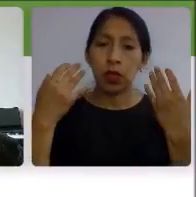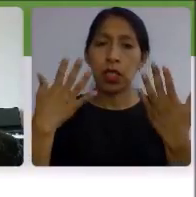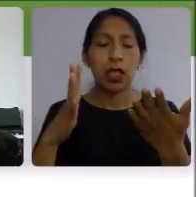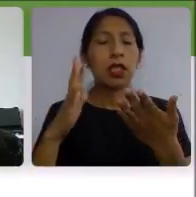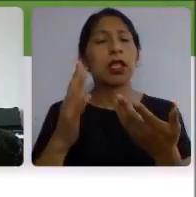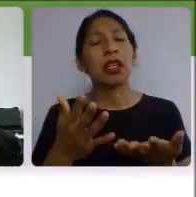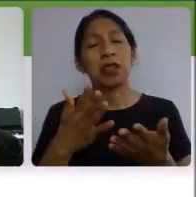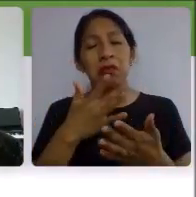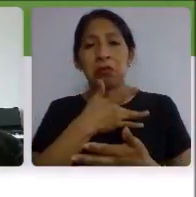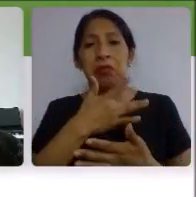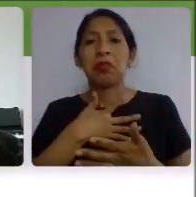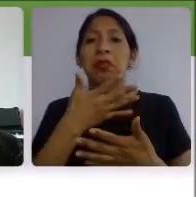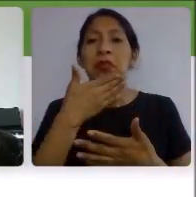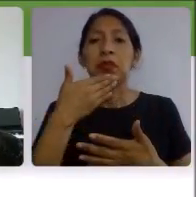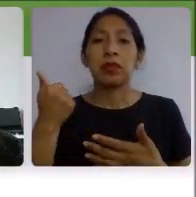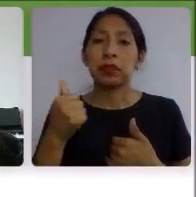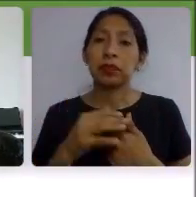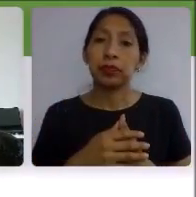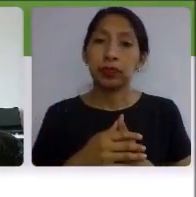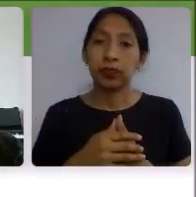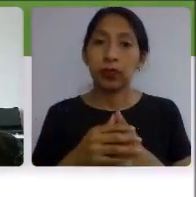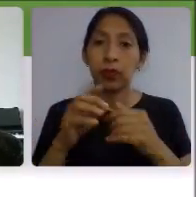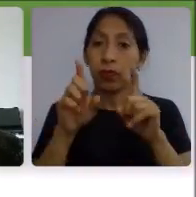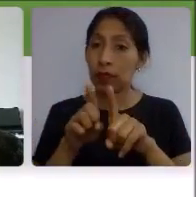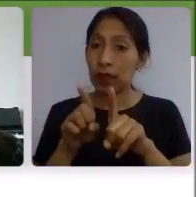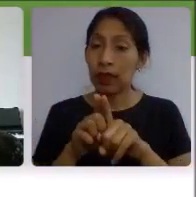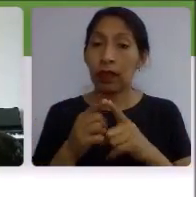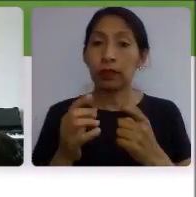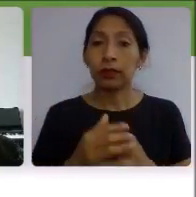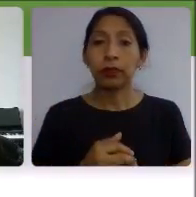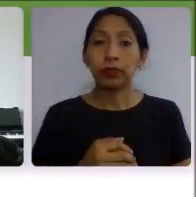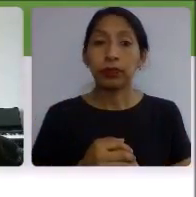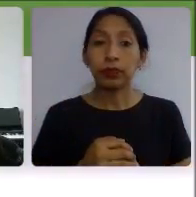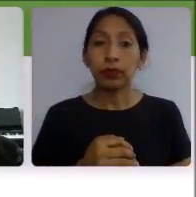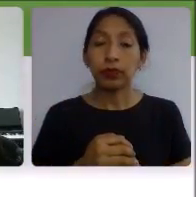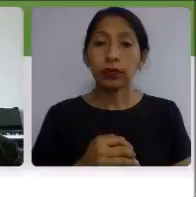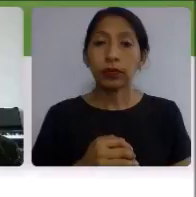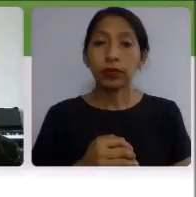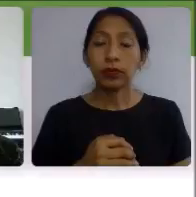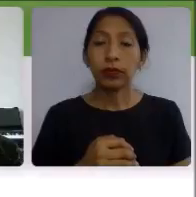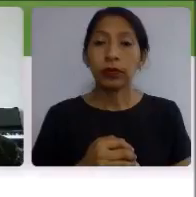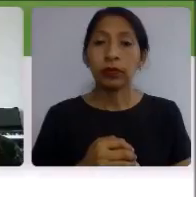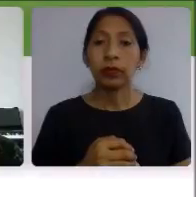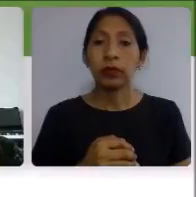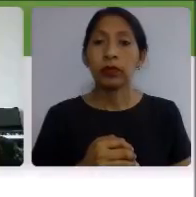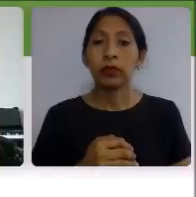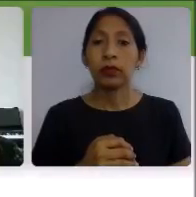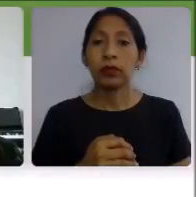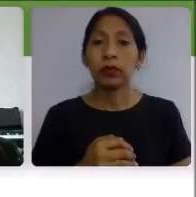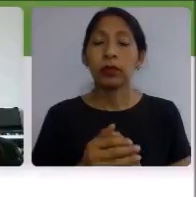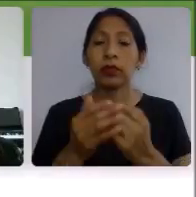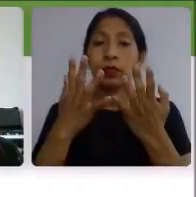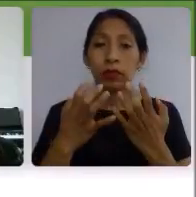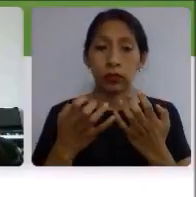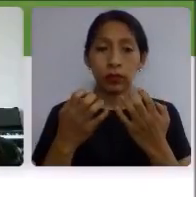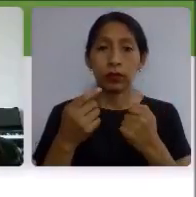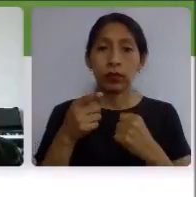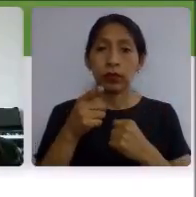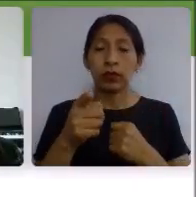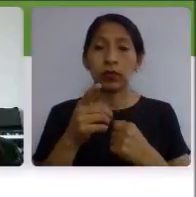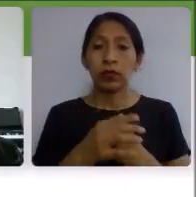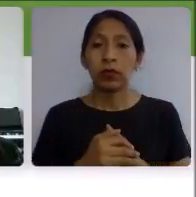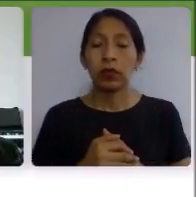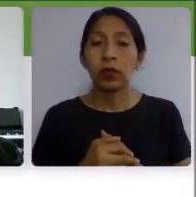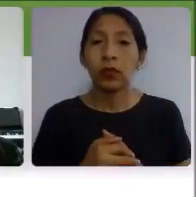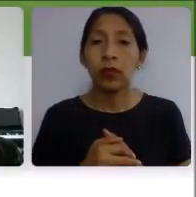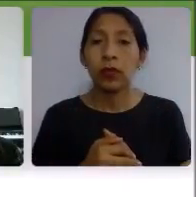seguros. Además, algo que es novedoso y que hace destacar a Reino Unido es